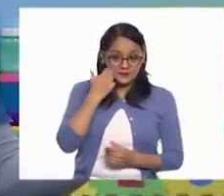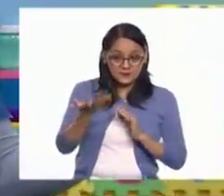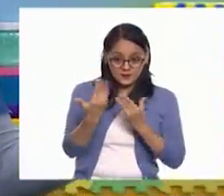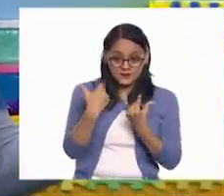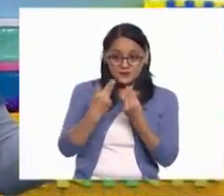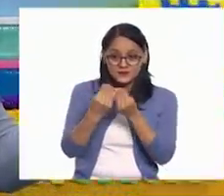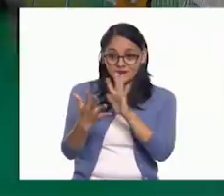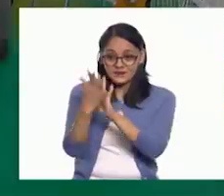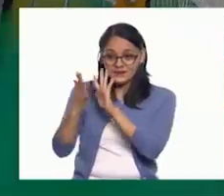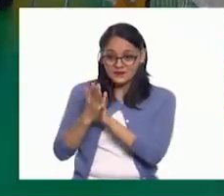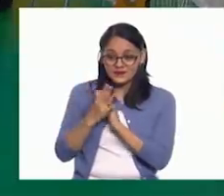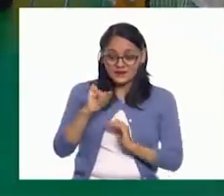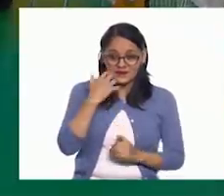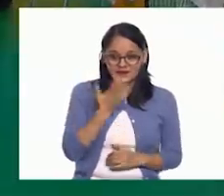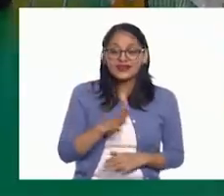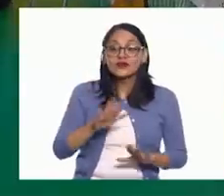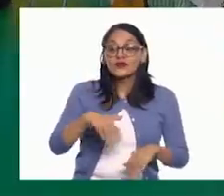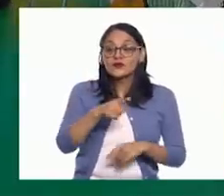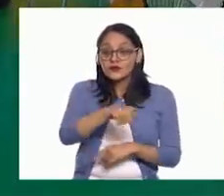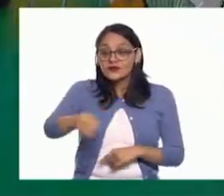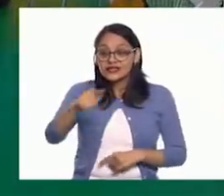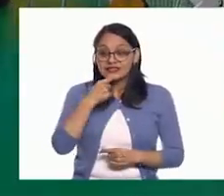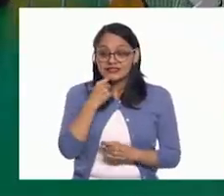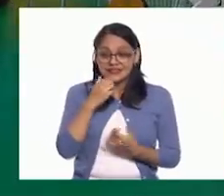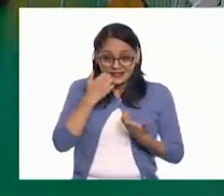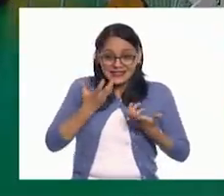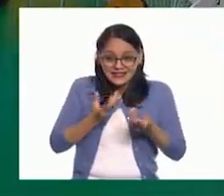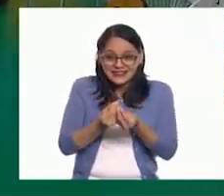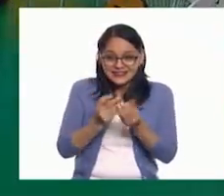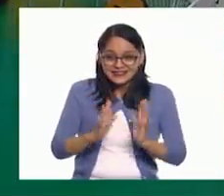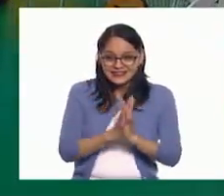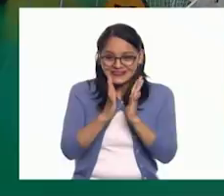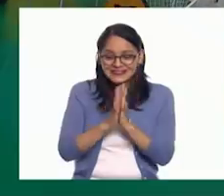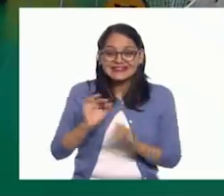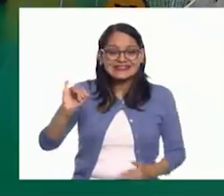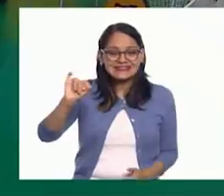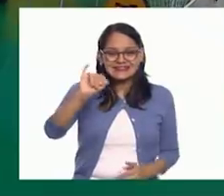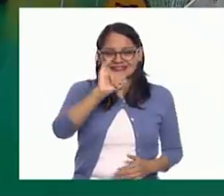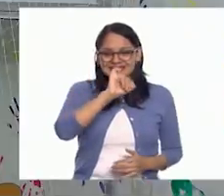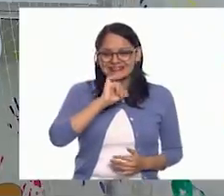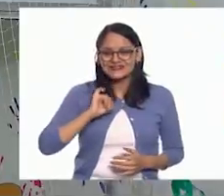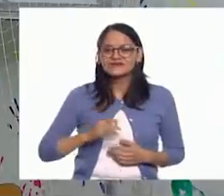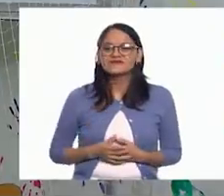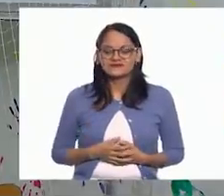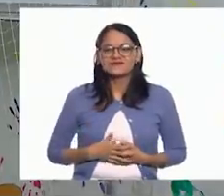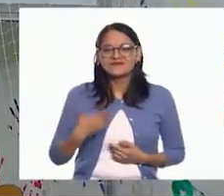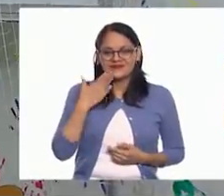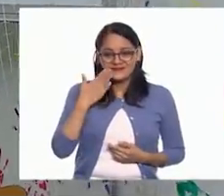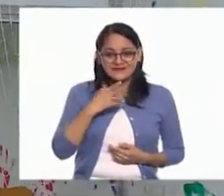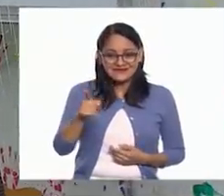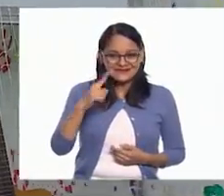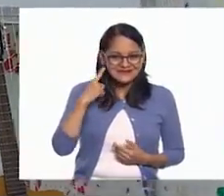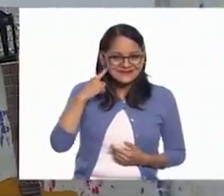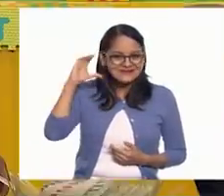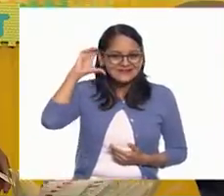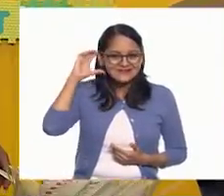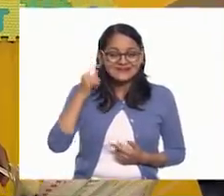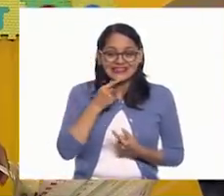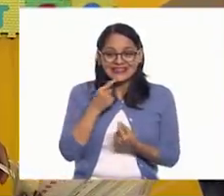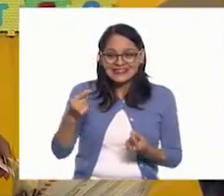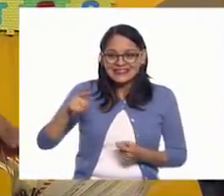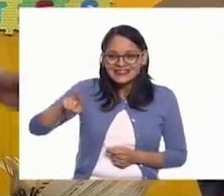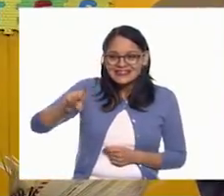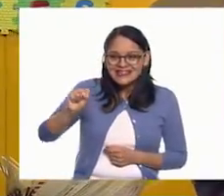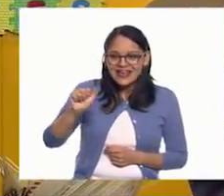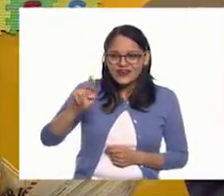por supuesto. ¿Y ustedes, niños, quieren participar conmigo? ¡Sí! Sí, sí, ¿verdad? Ya escuché ahí a Saúl. Muy bien,